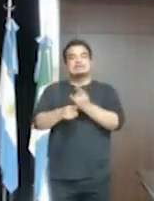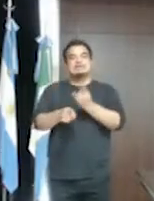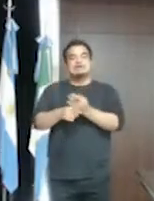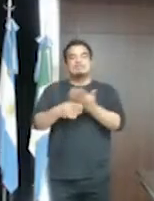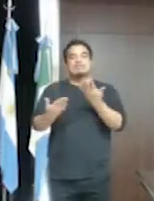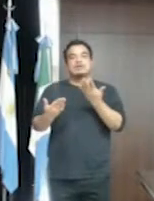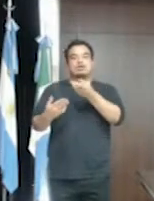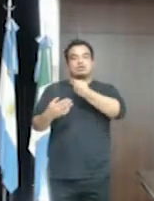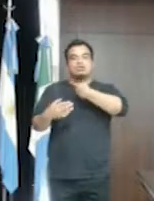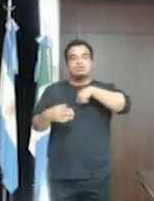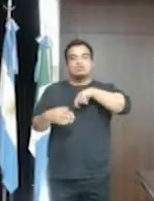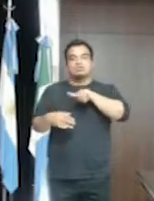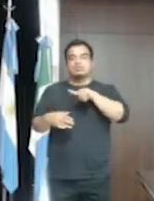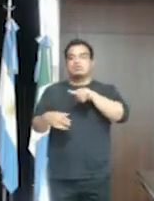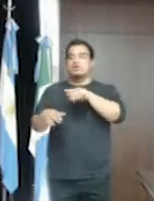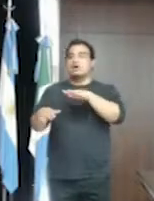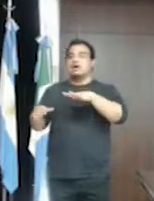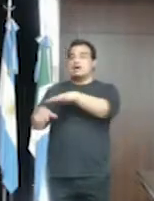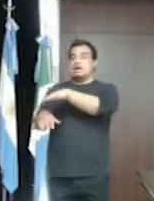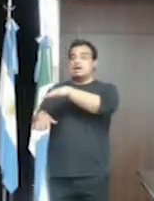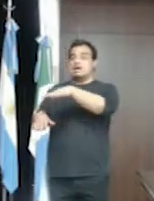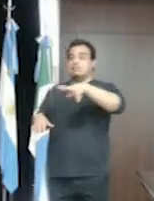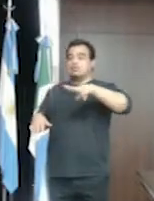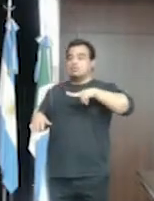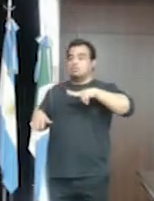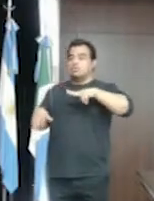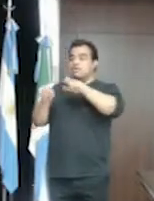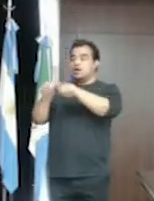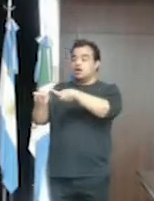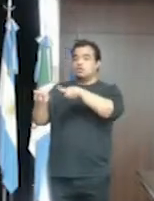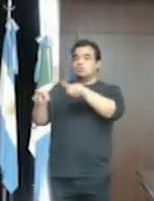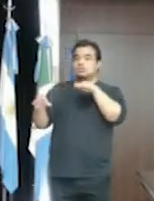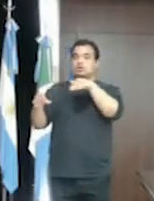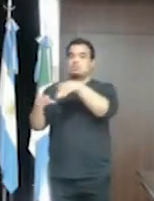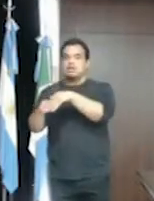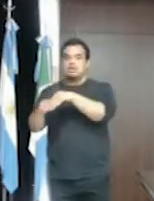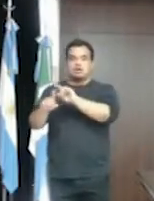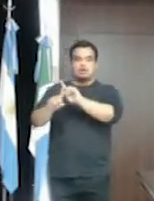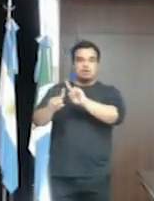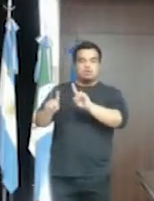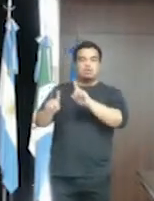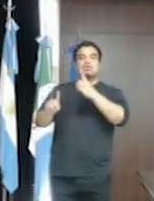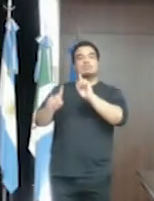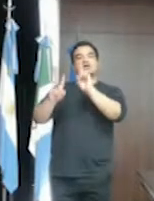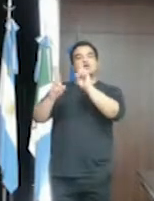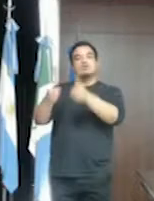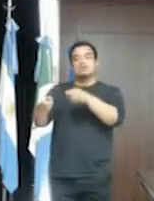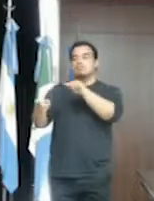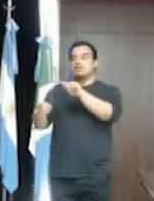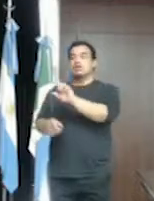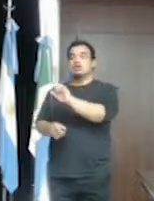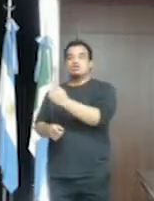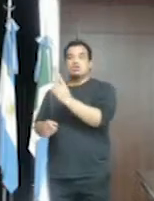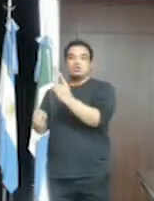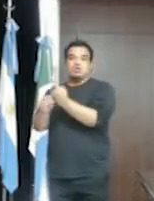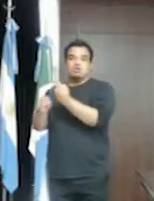los espacios personales de la persona cuanto no dejarlo solo en situaciones que ya no puede manejar.